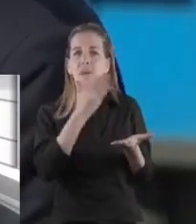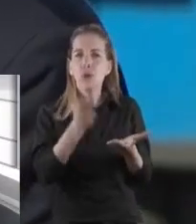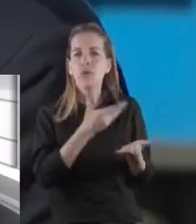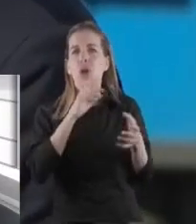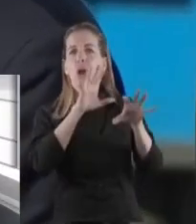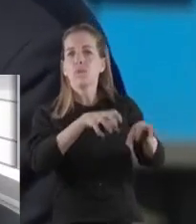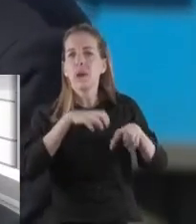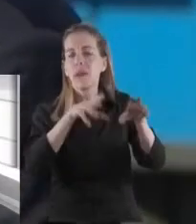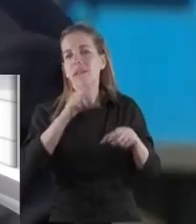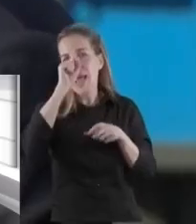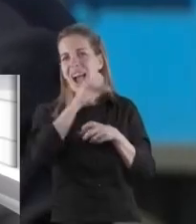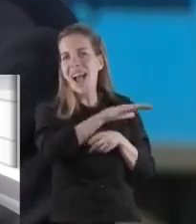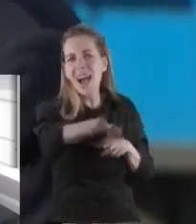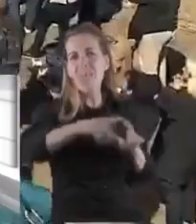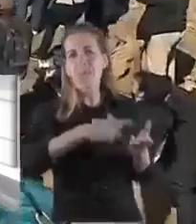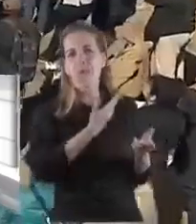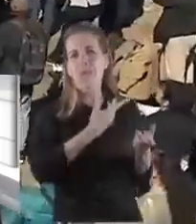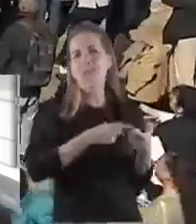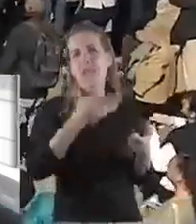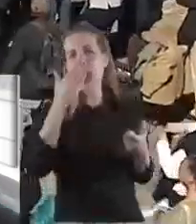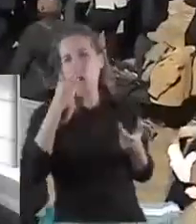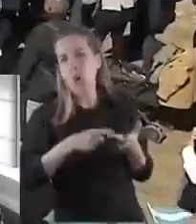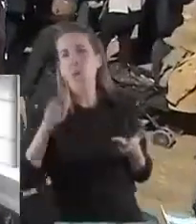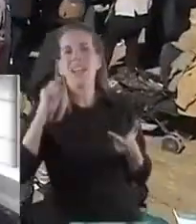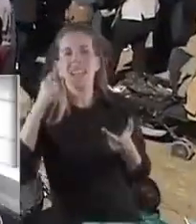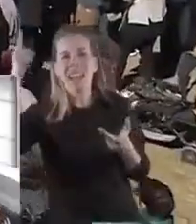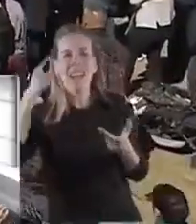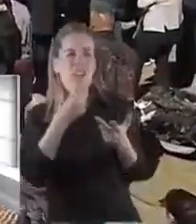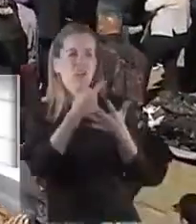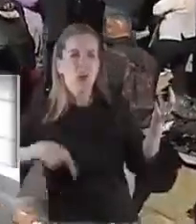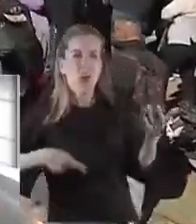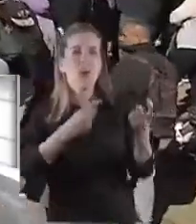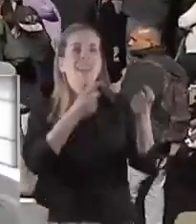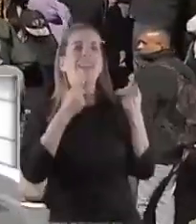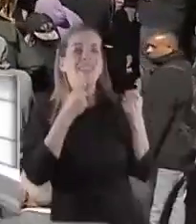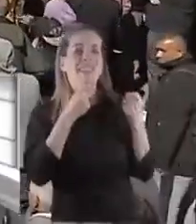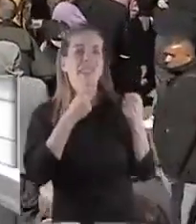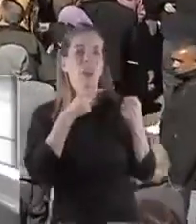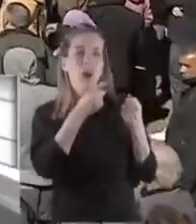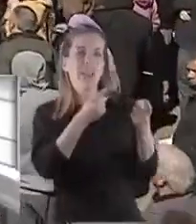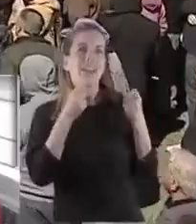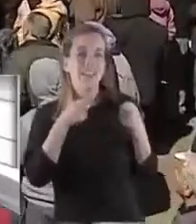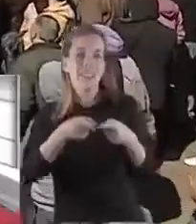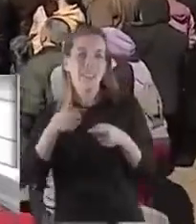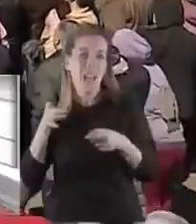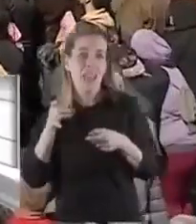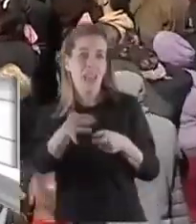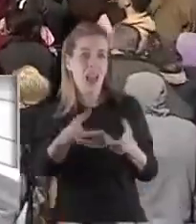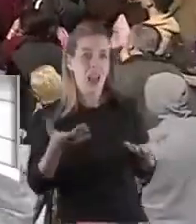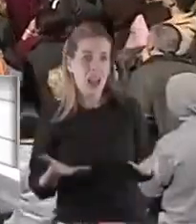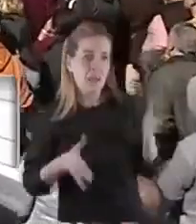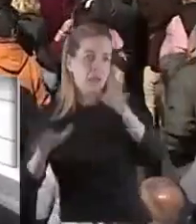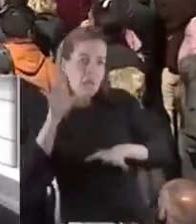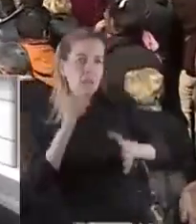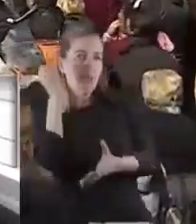campo santafesino córdovez entrerriano que necesita de esa fuerza motriz del tren para